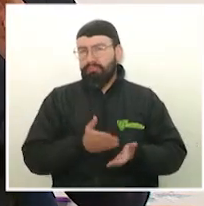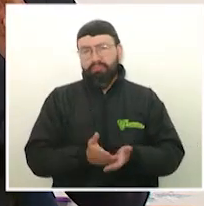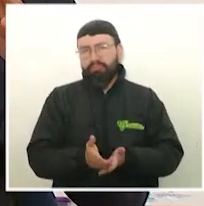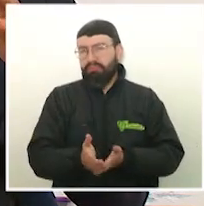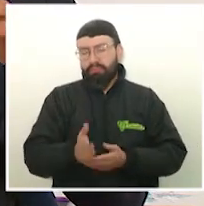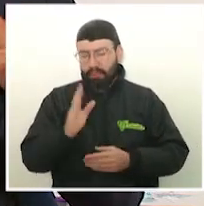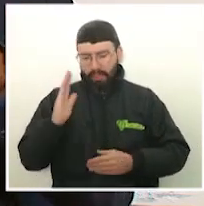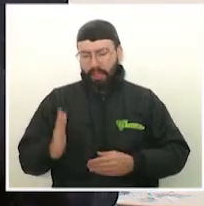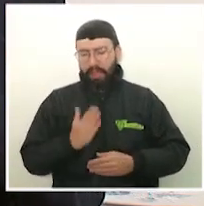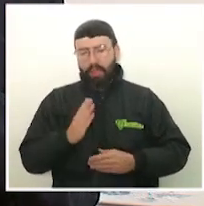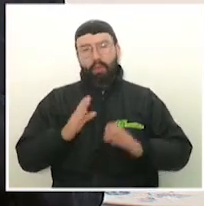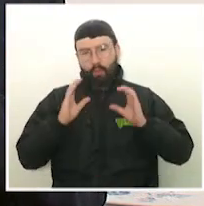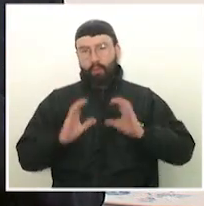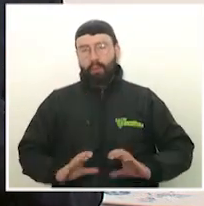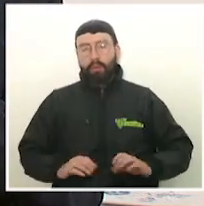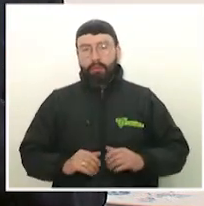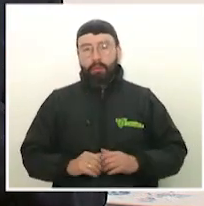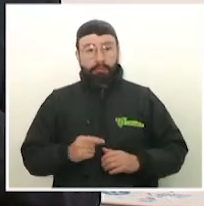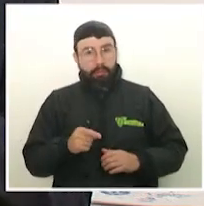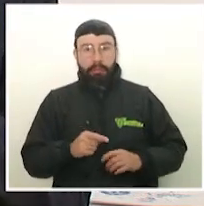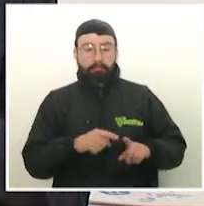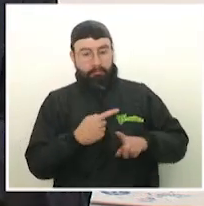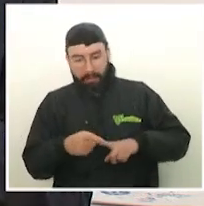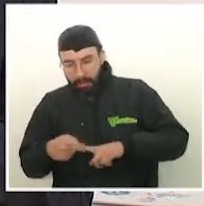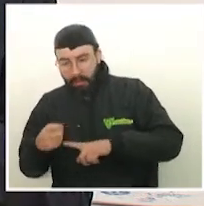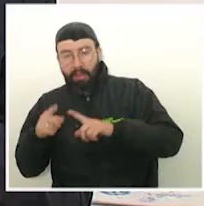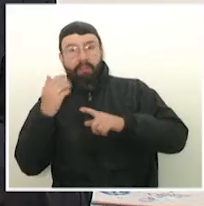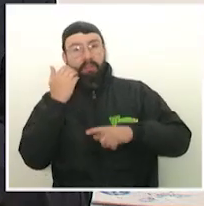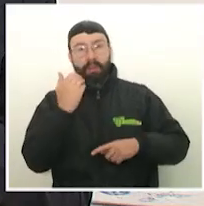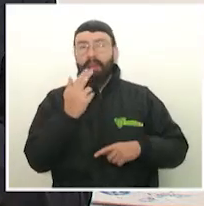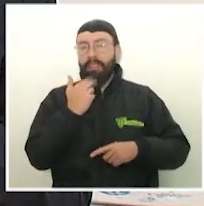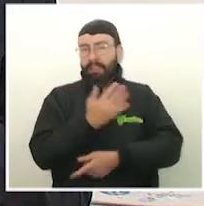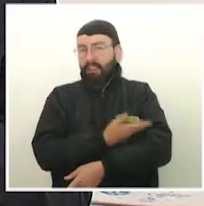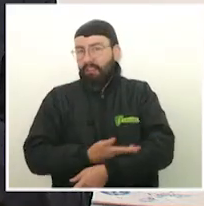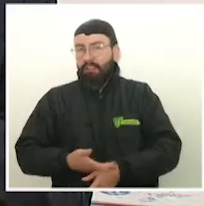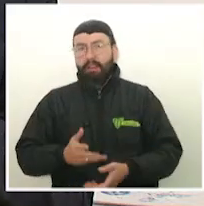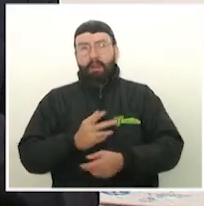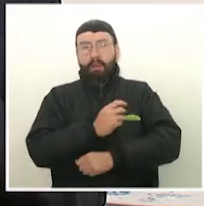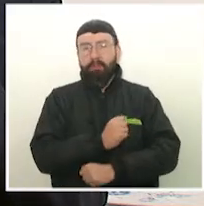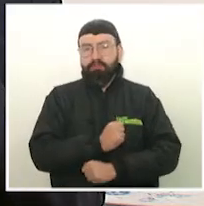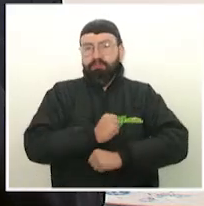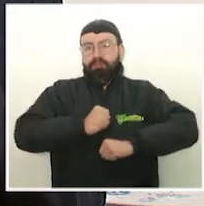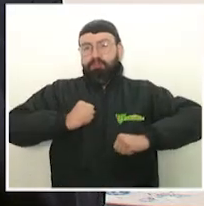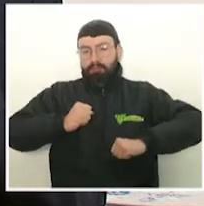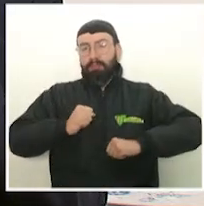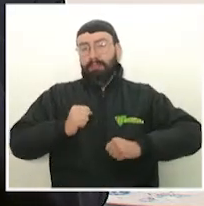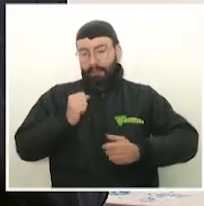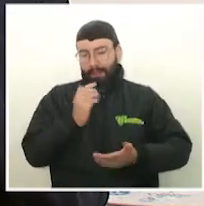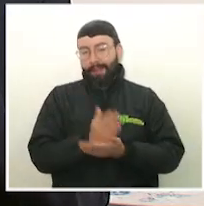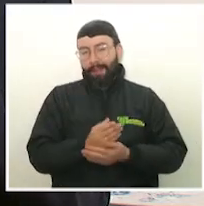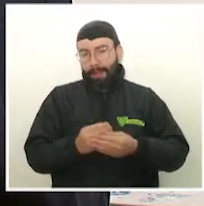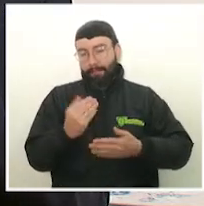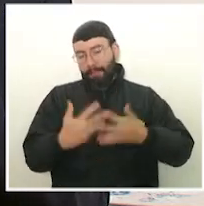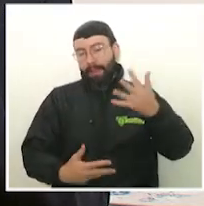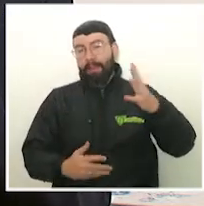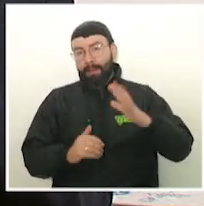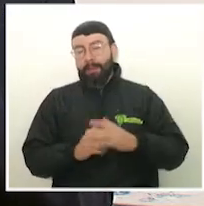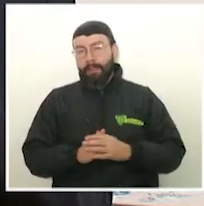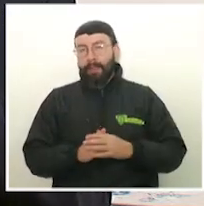sistémico, del cual se desprenden muchas patologías como la diabetes y la obesidad. Pero va de la mano